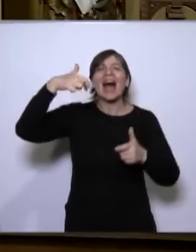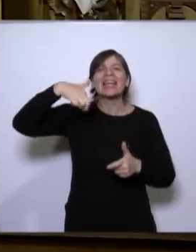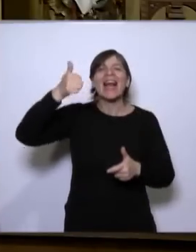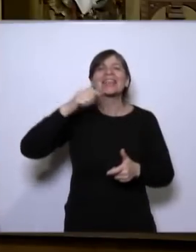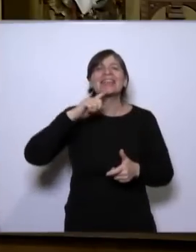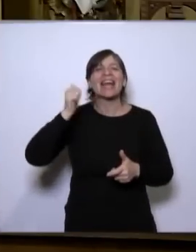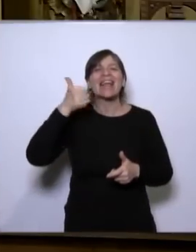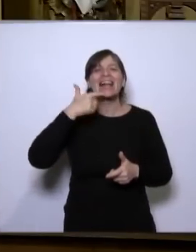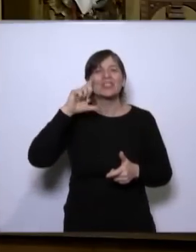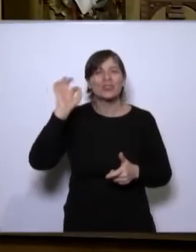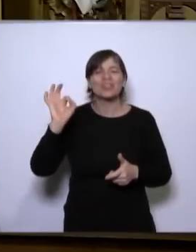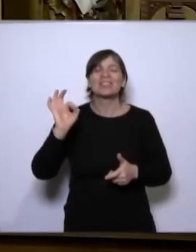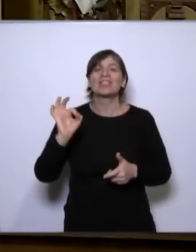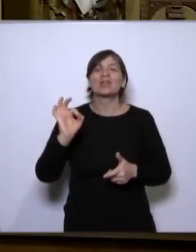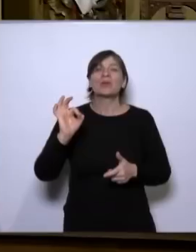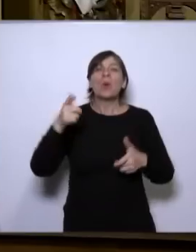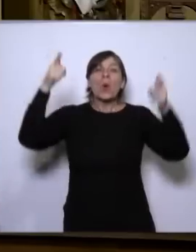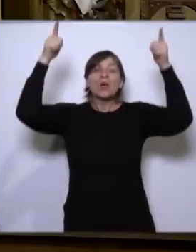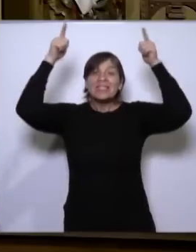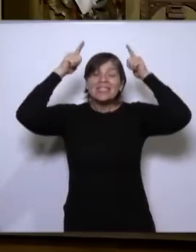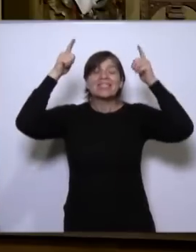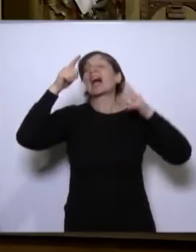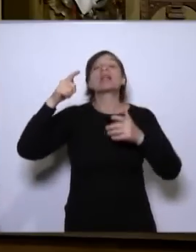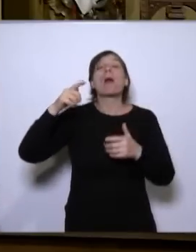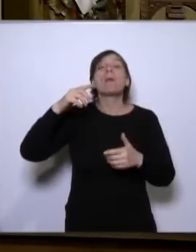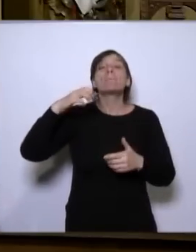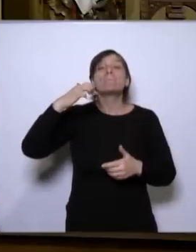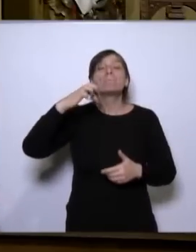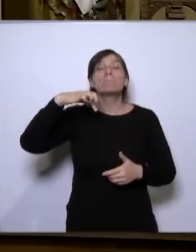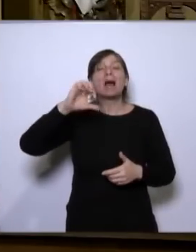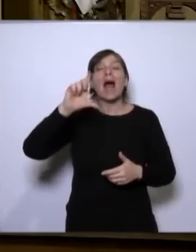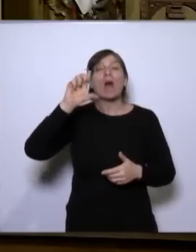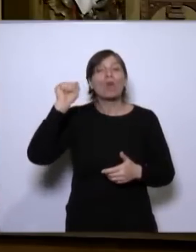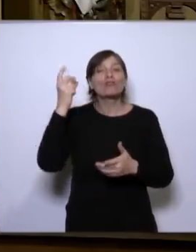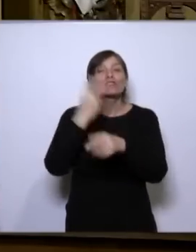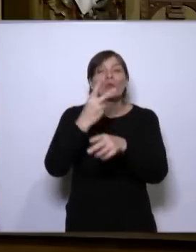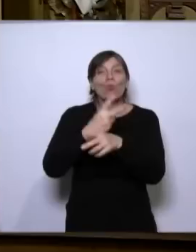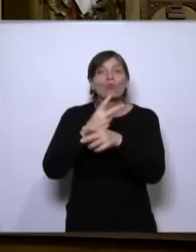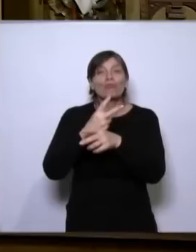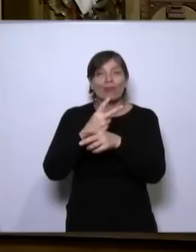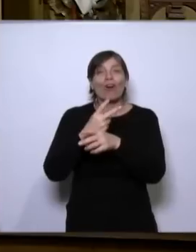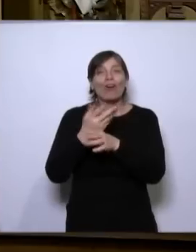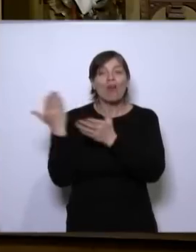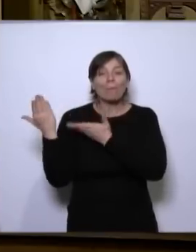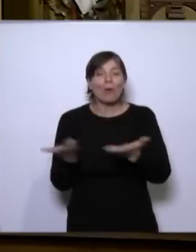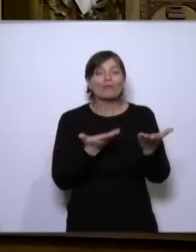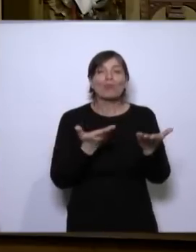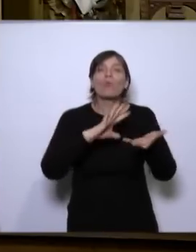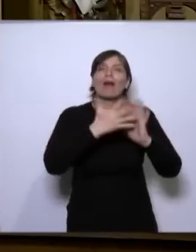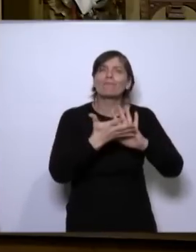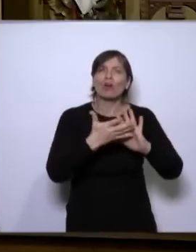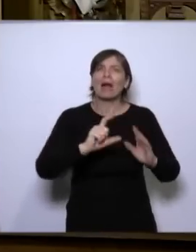San Juan Pablo II nos dejó una imagen bellísima y muy catequística.